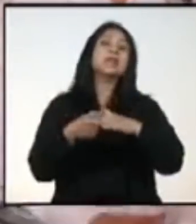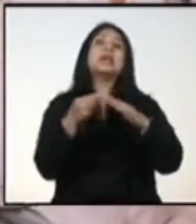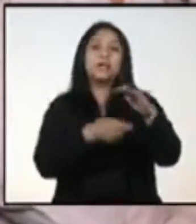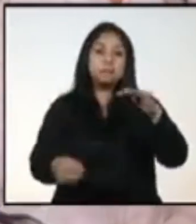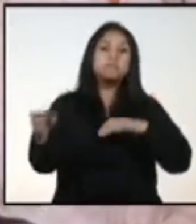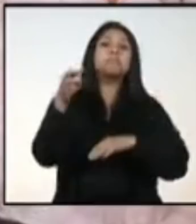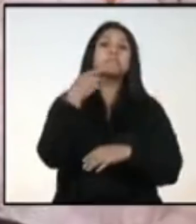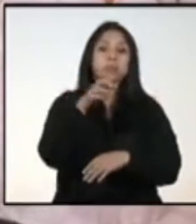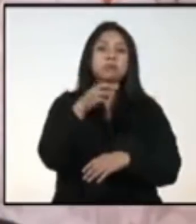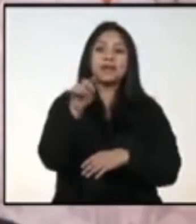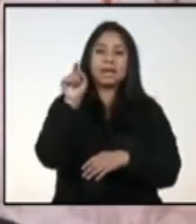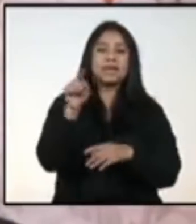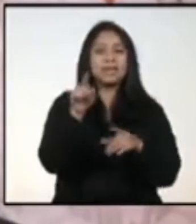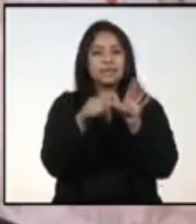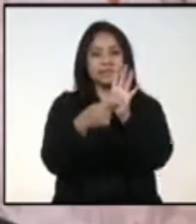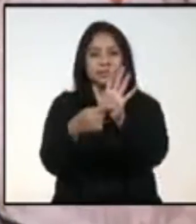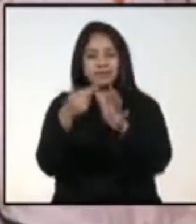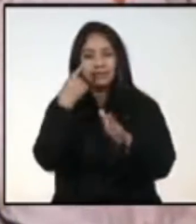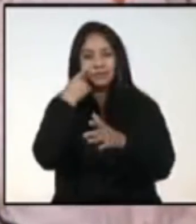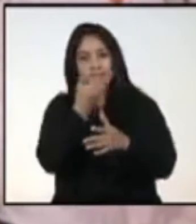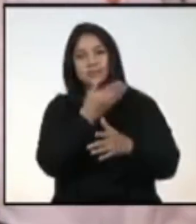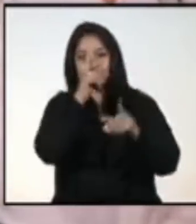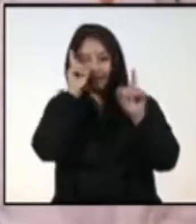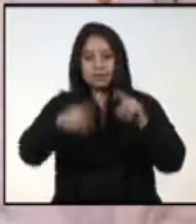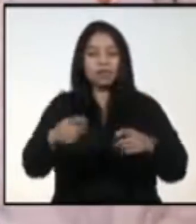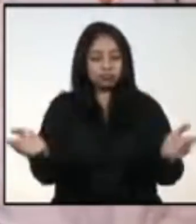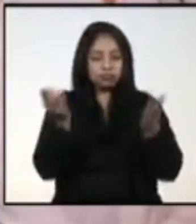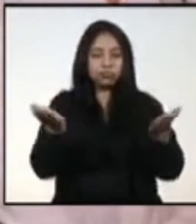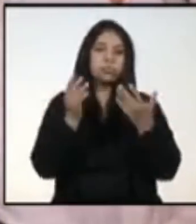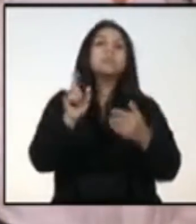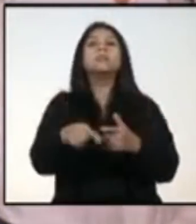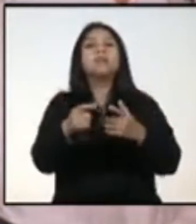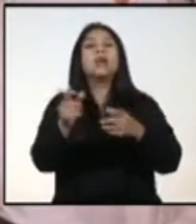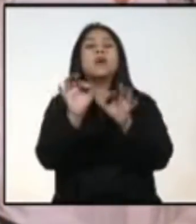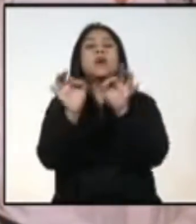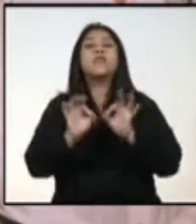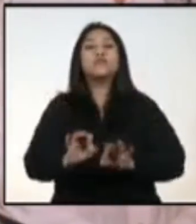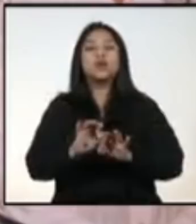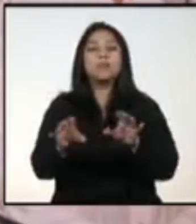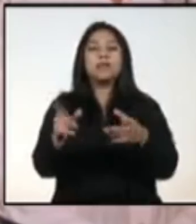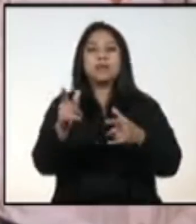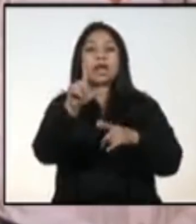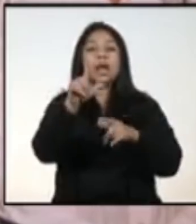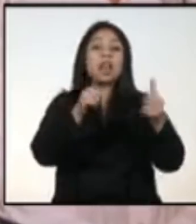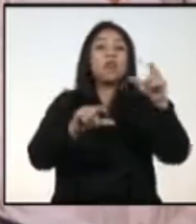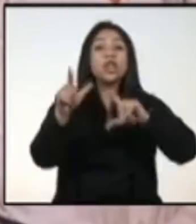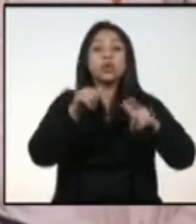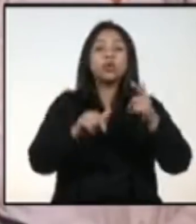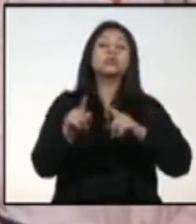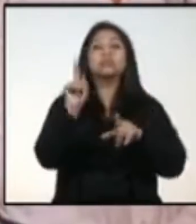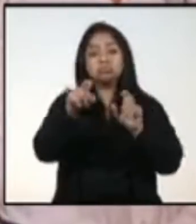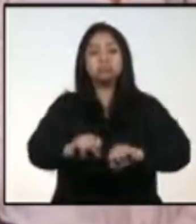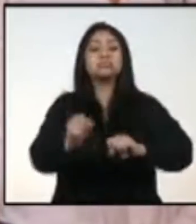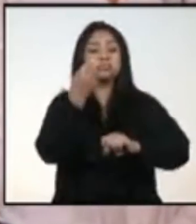primaria es este modelo el que tenemos que impulsar. Es el modelo de este tipo de laboratorios en donde los niños